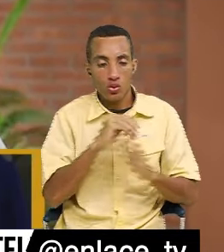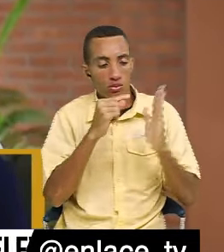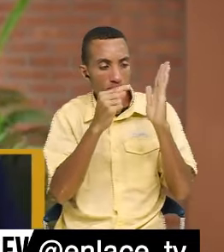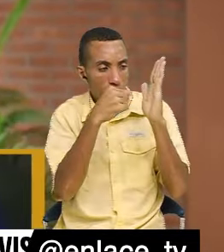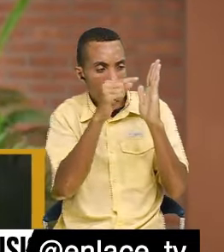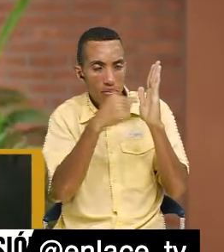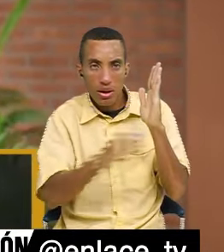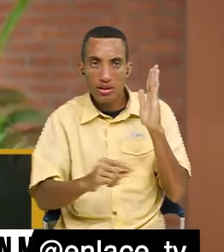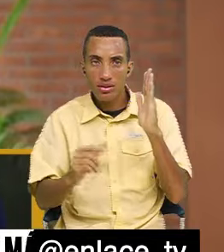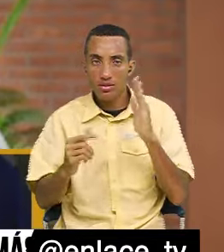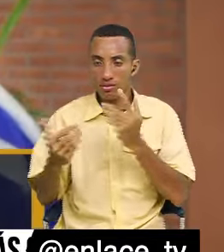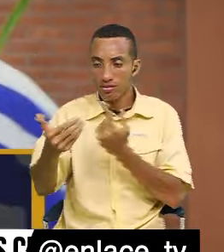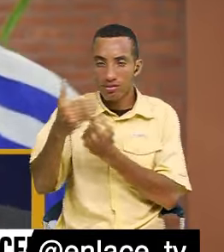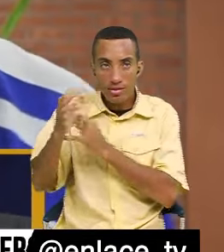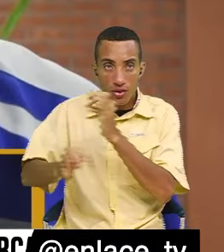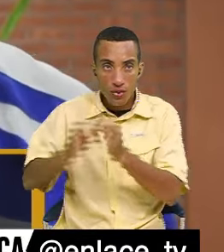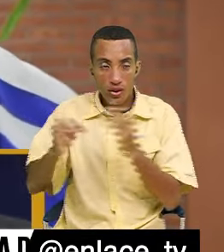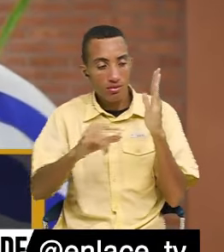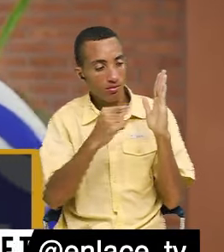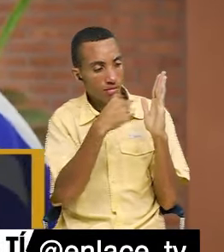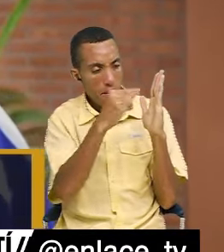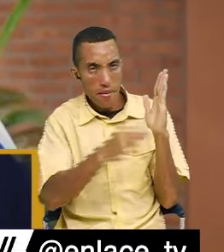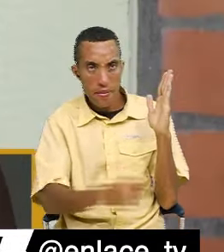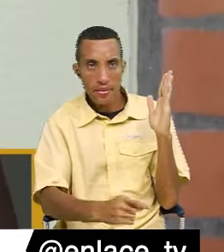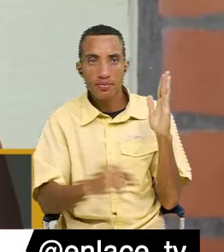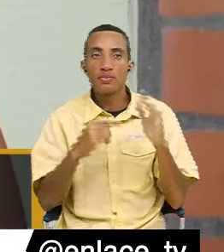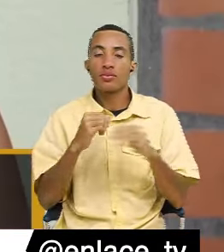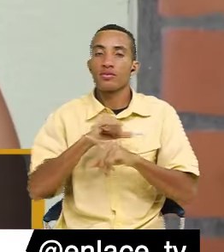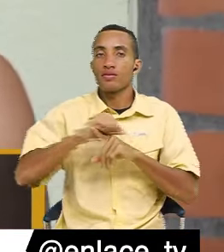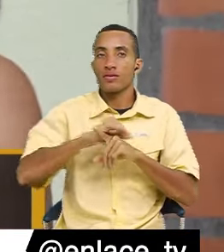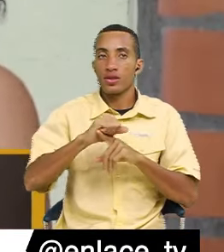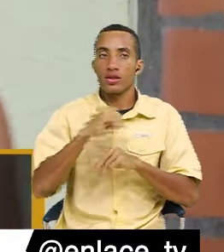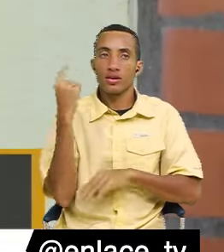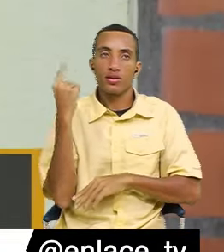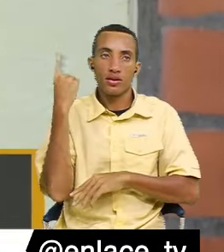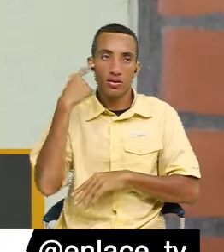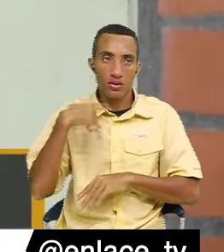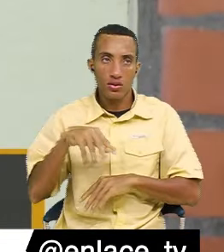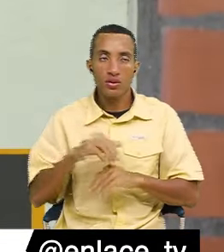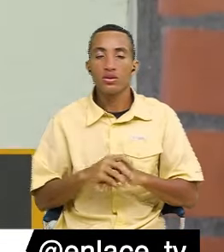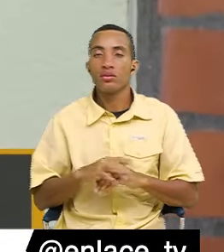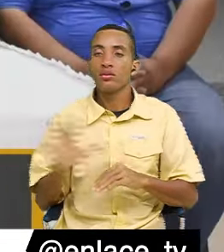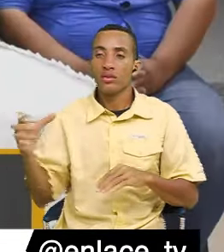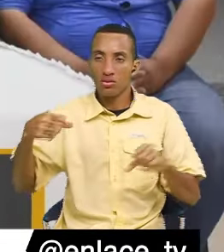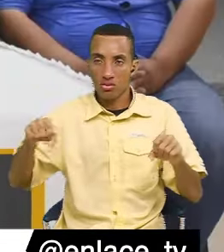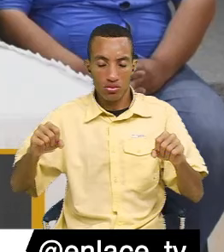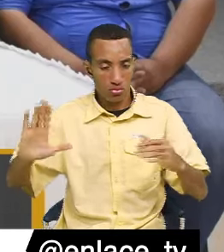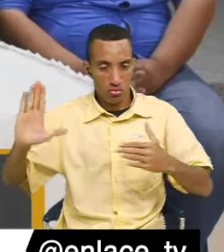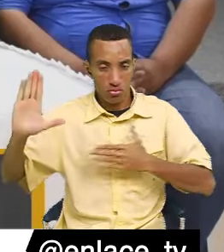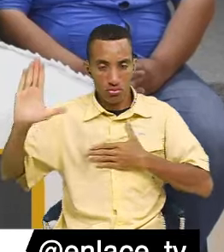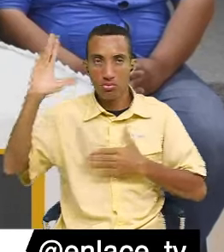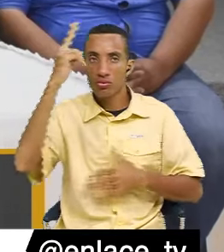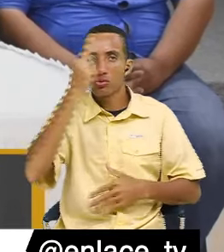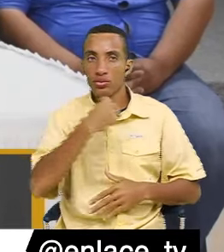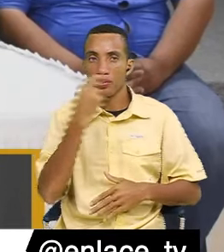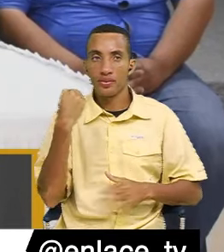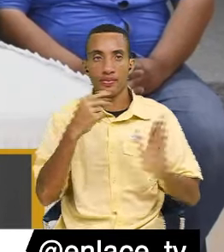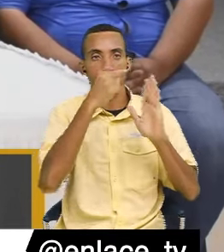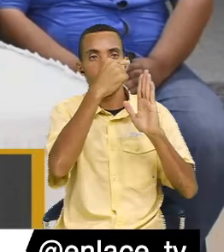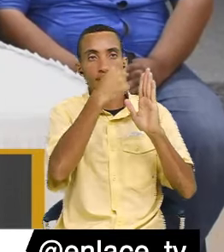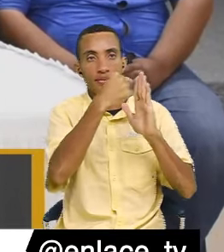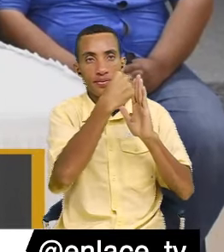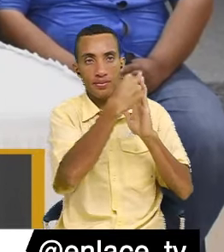seguridad su práctica diaria. Los motociclistas adquirieron el compromiso ciudadano de respetar la normatividad existente